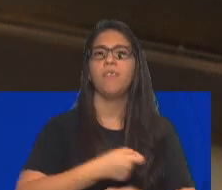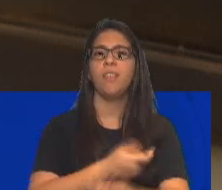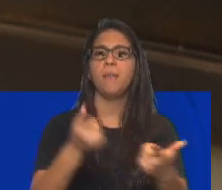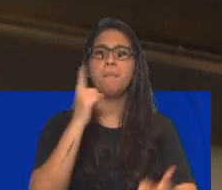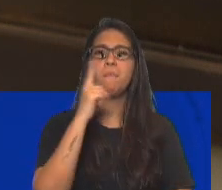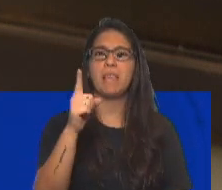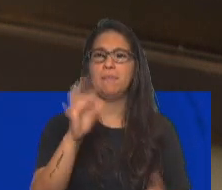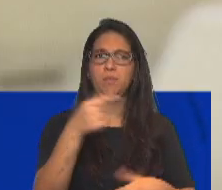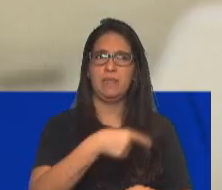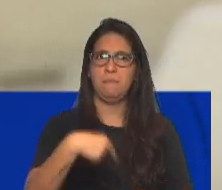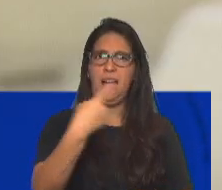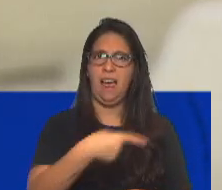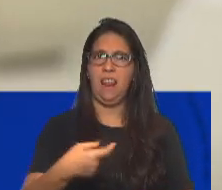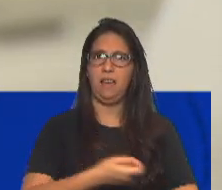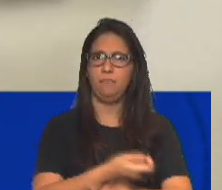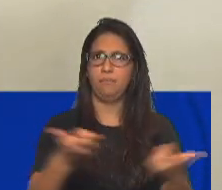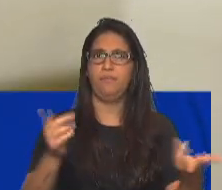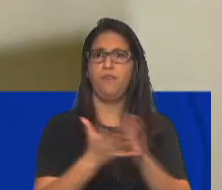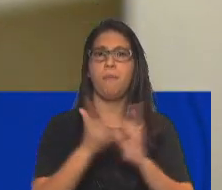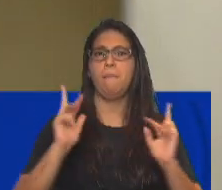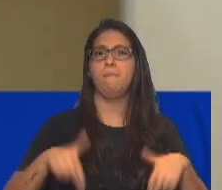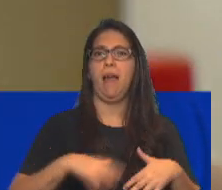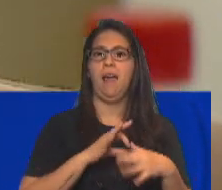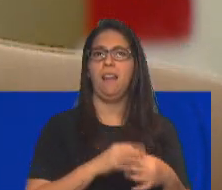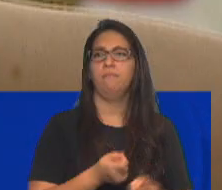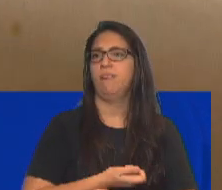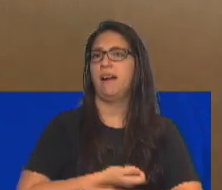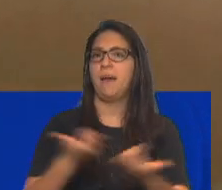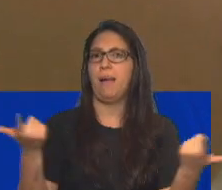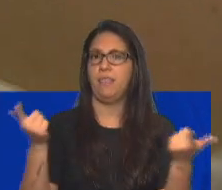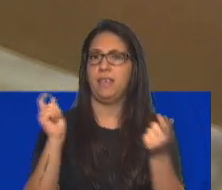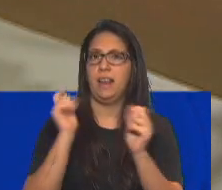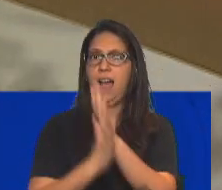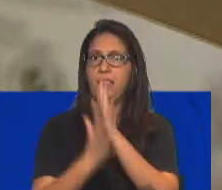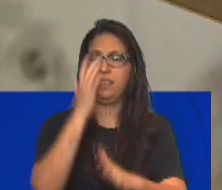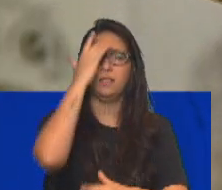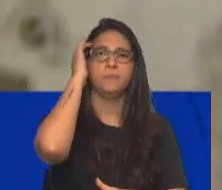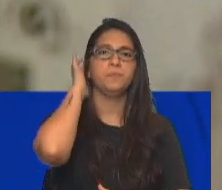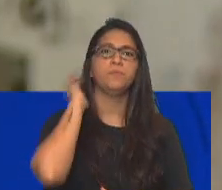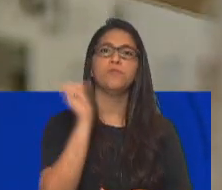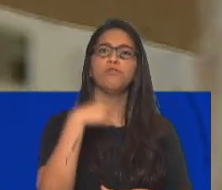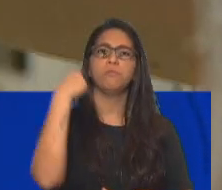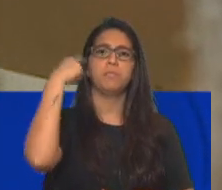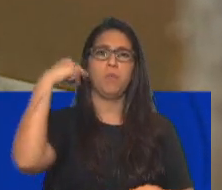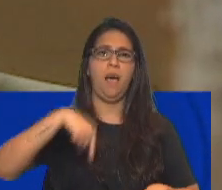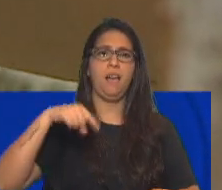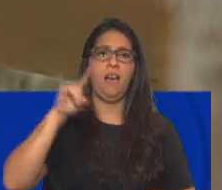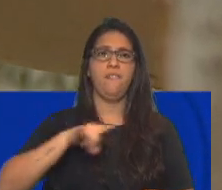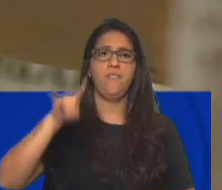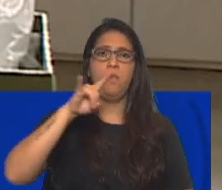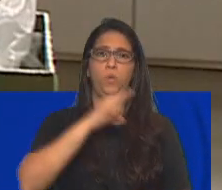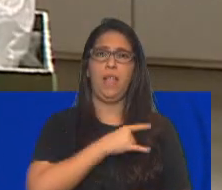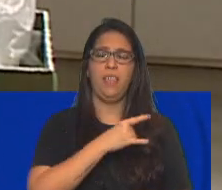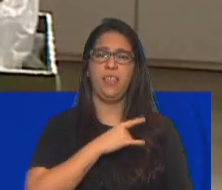1.000 unidades esta semana como parte de este programa a la comunidad. Nosotros consideramos desde la Facultad de Farmacia y